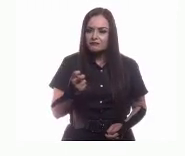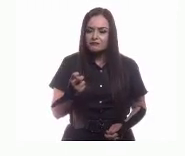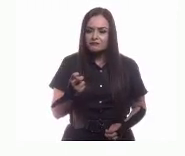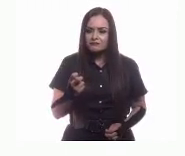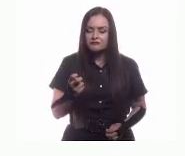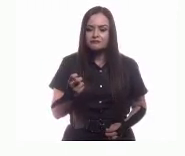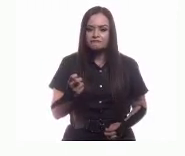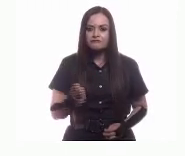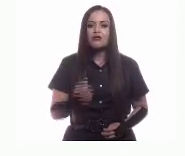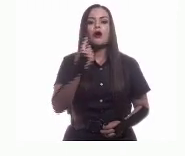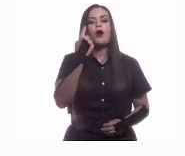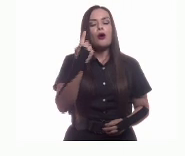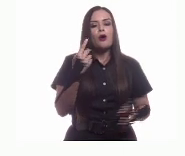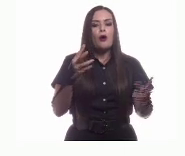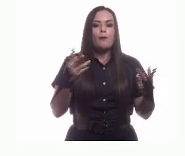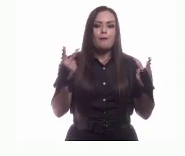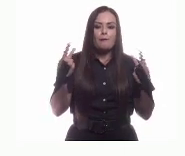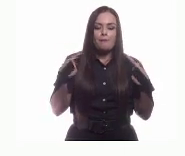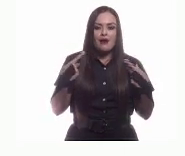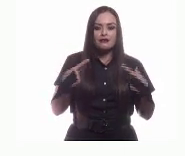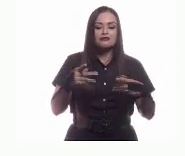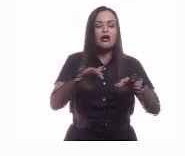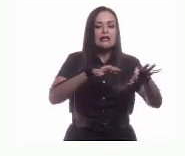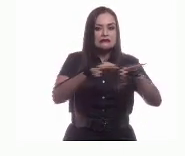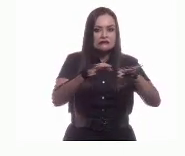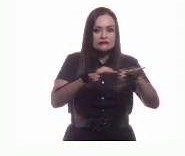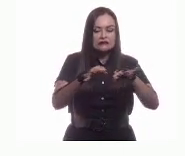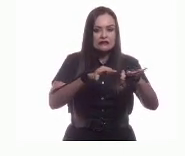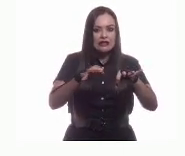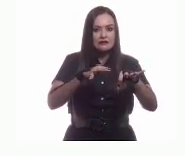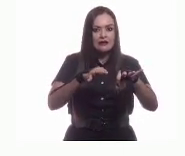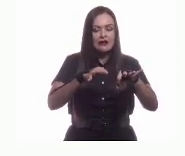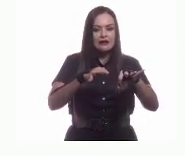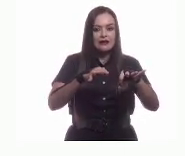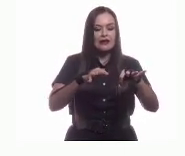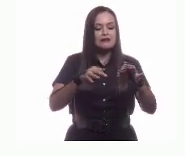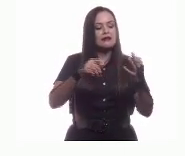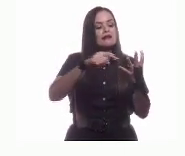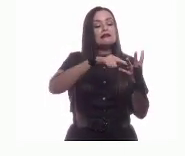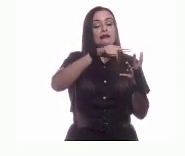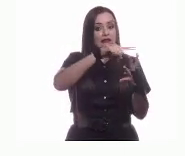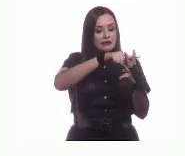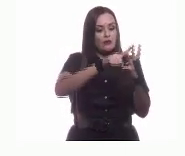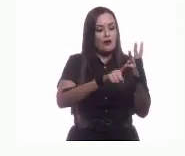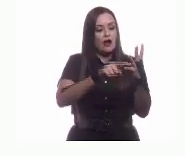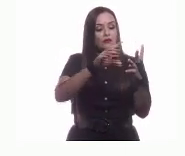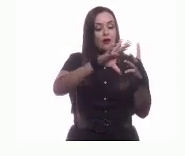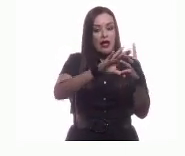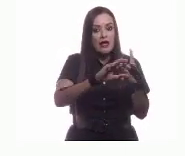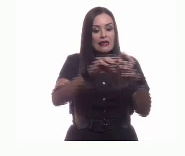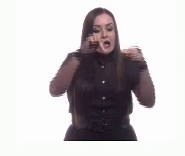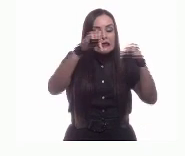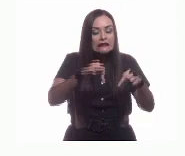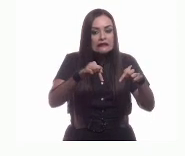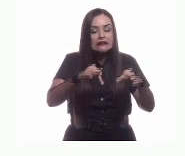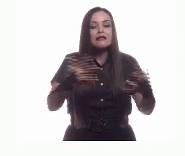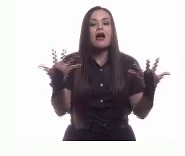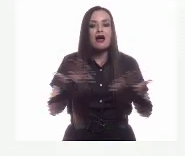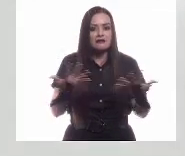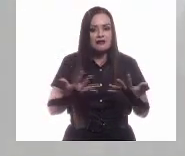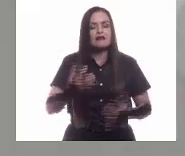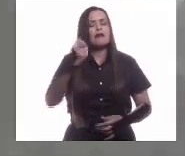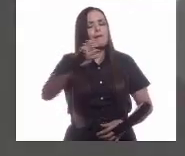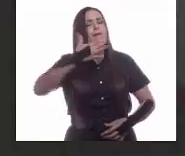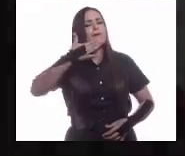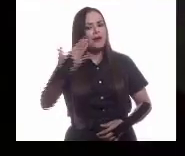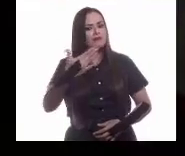que 1 de cada 4 empleos formales existentes en Baja California Sur se han creado en esta administración.